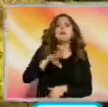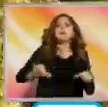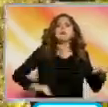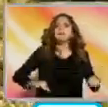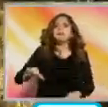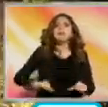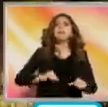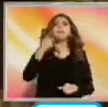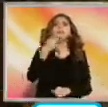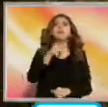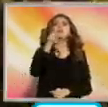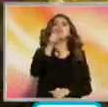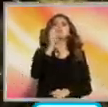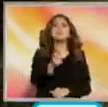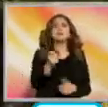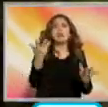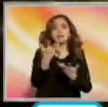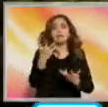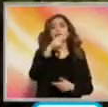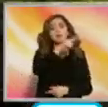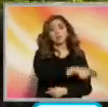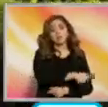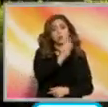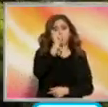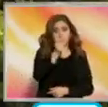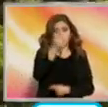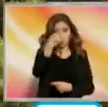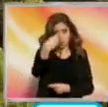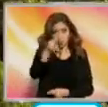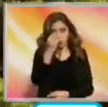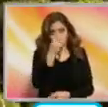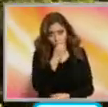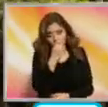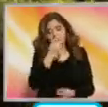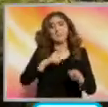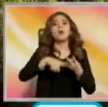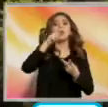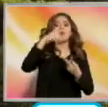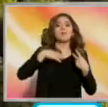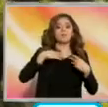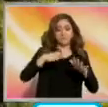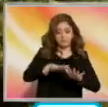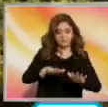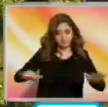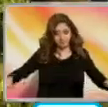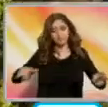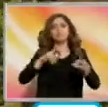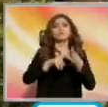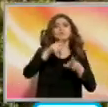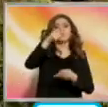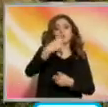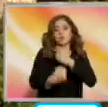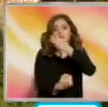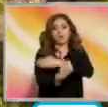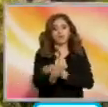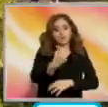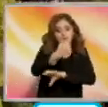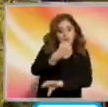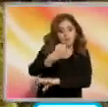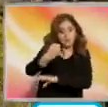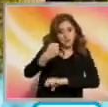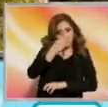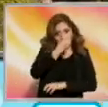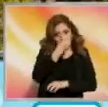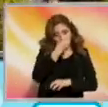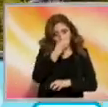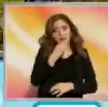tienes que hacer es llevar tus alimentos, llevar una frazada. ¿Tu canasta? Tu canasta, si quieres, te puedes sentar ahí en el espacio. Y